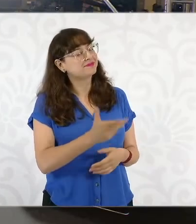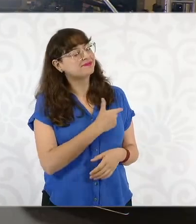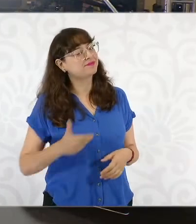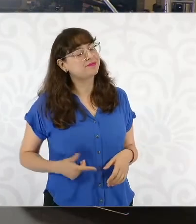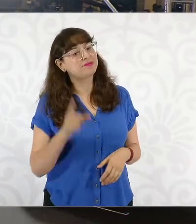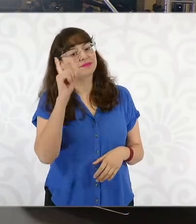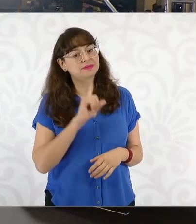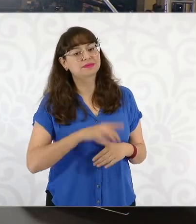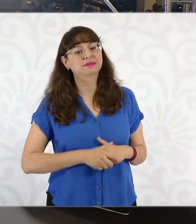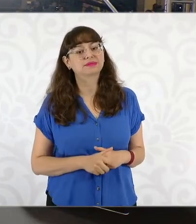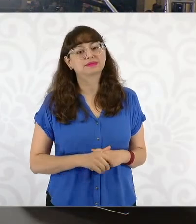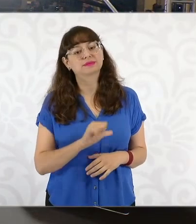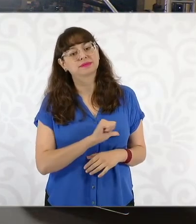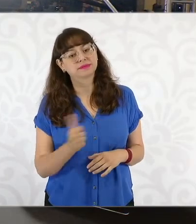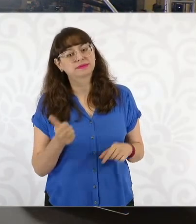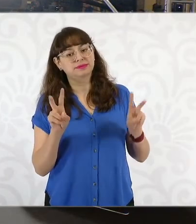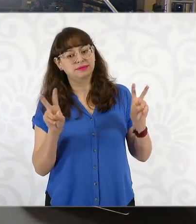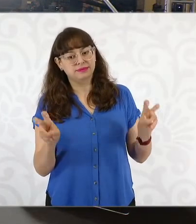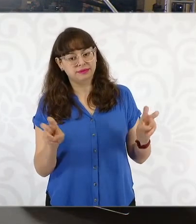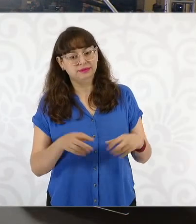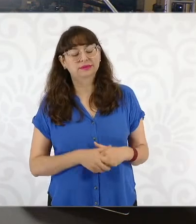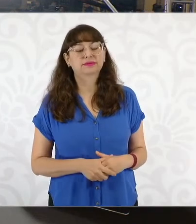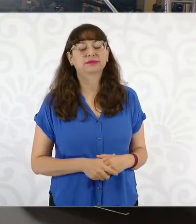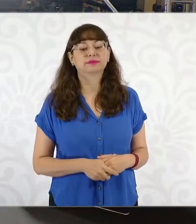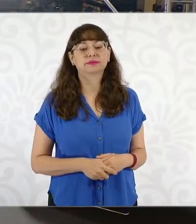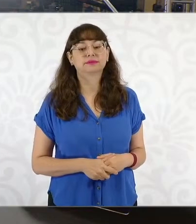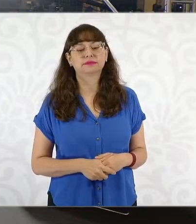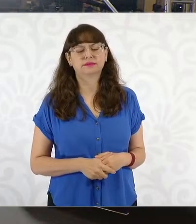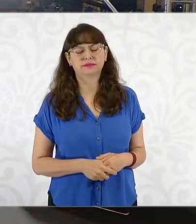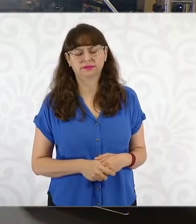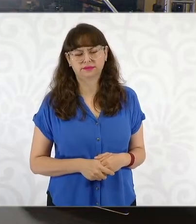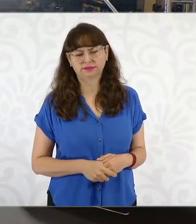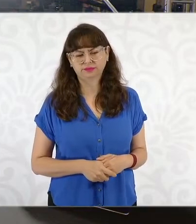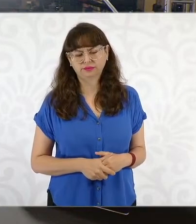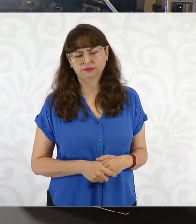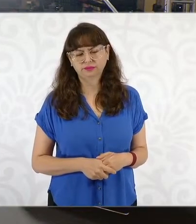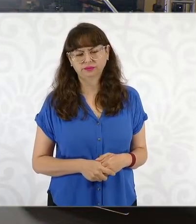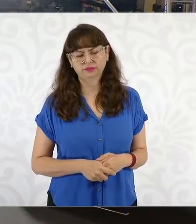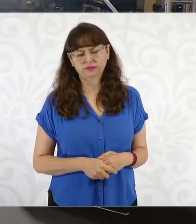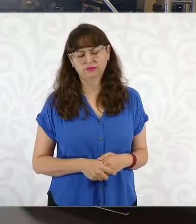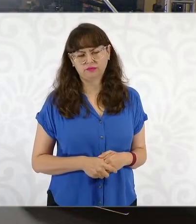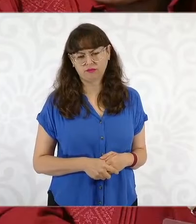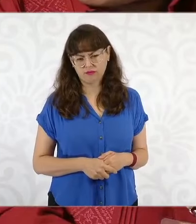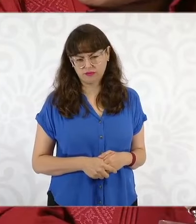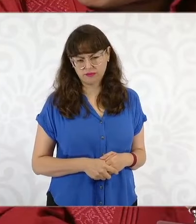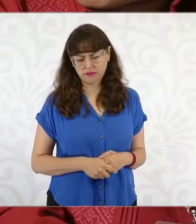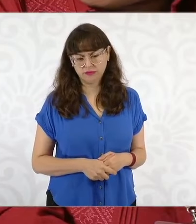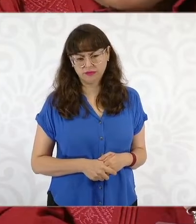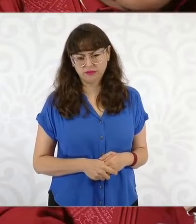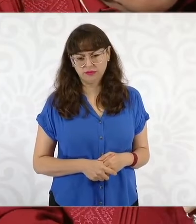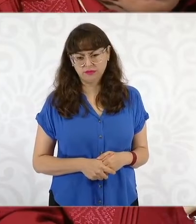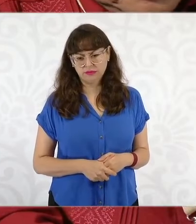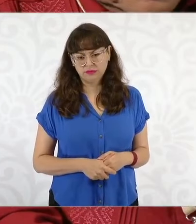bueno, en otro tema, usted hace unos días presentó algunas